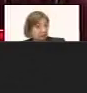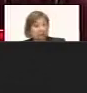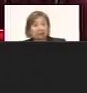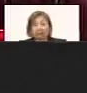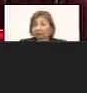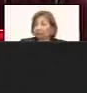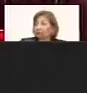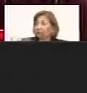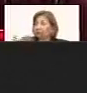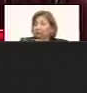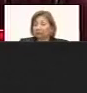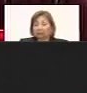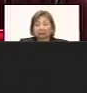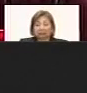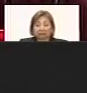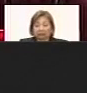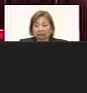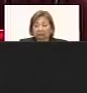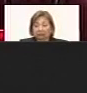a comparecer con seis